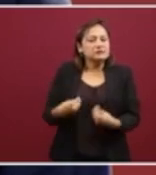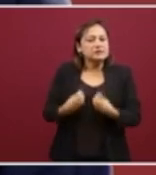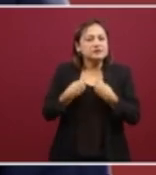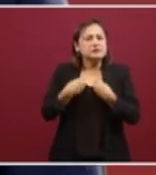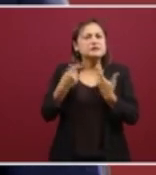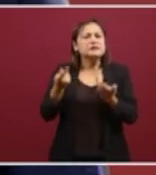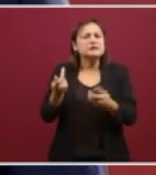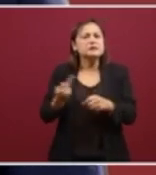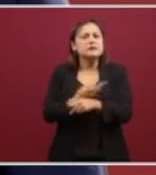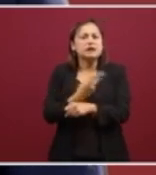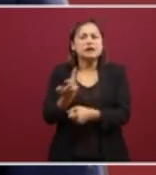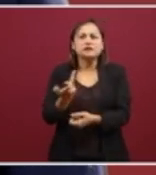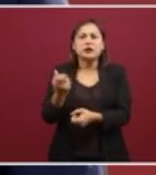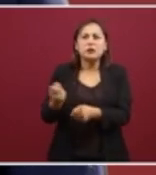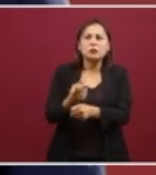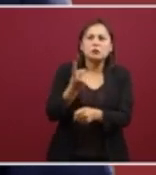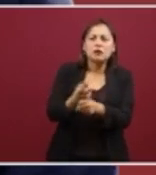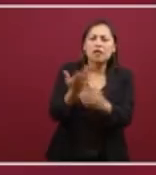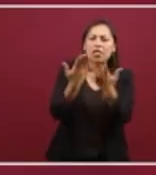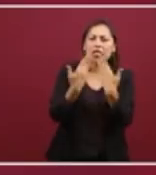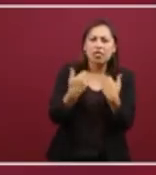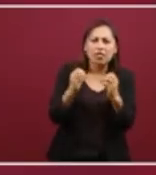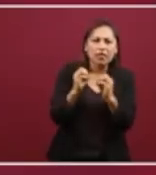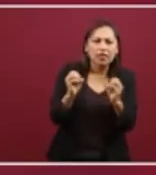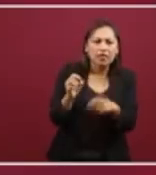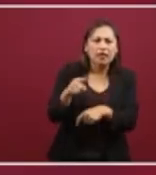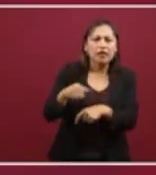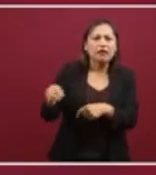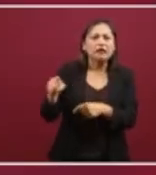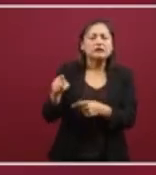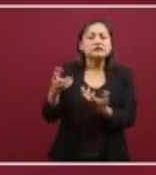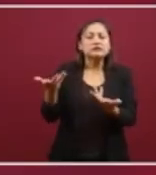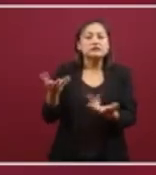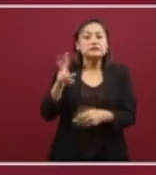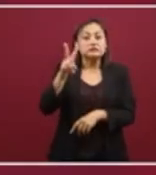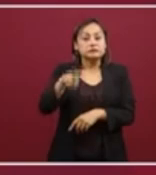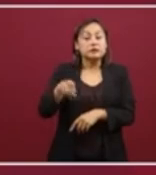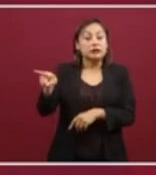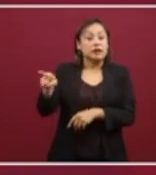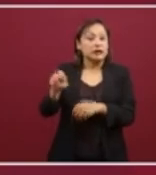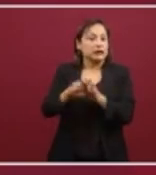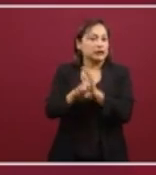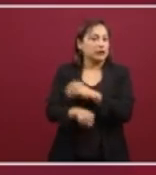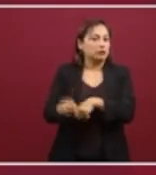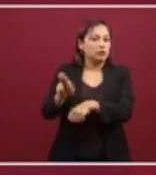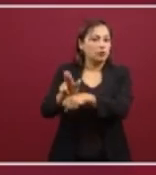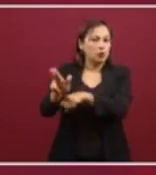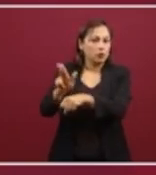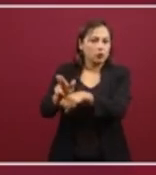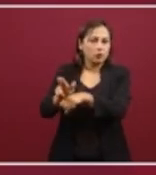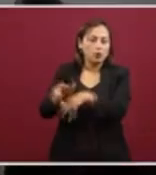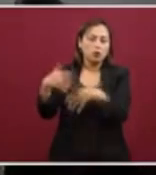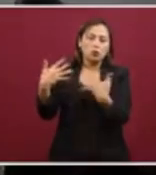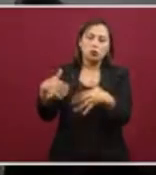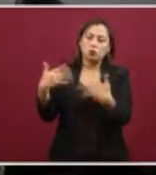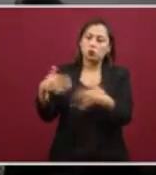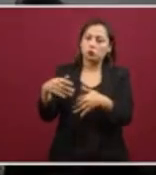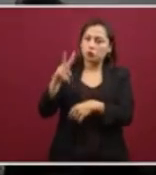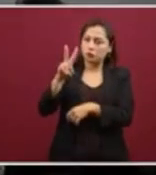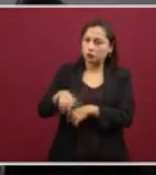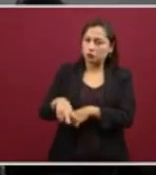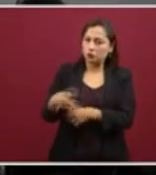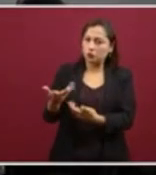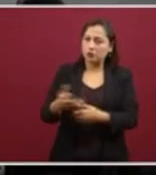alternativas sobre el descenso con las estimaciones de las calificadoras lópez obrador refrendó que la metodología que